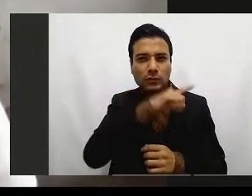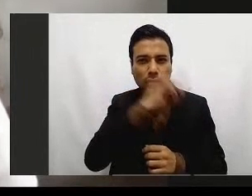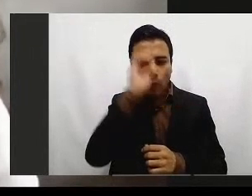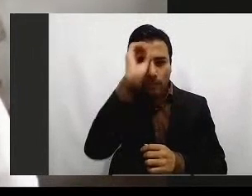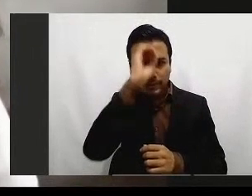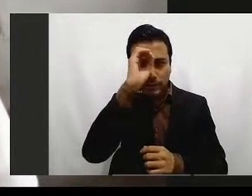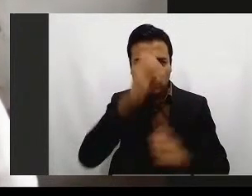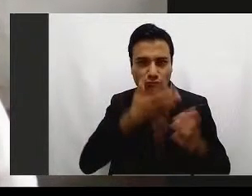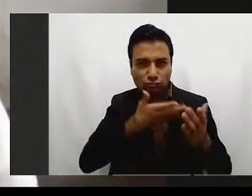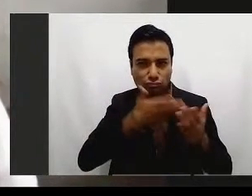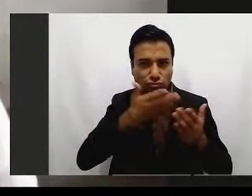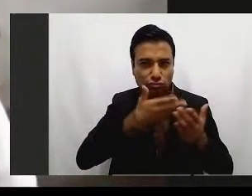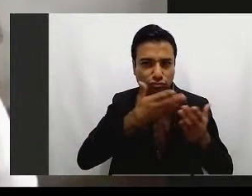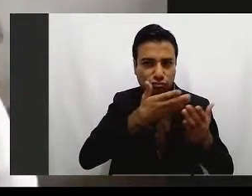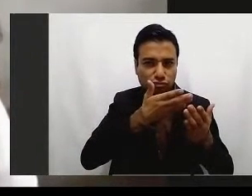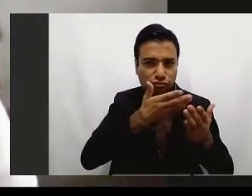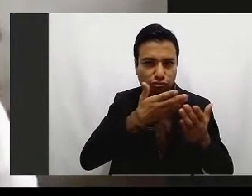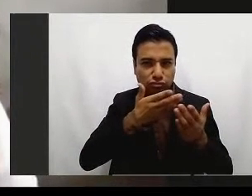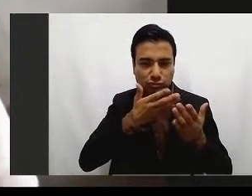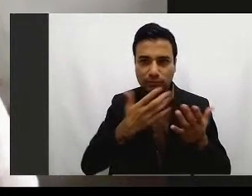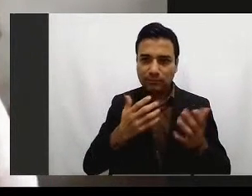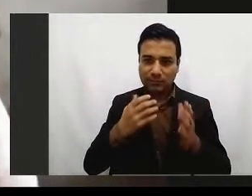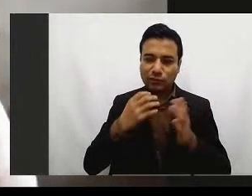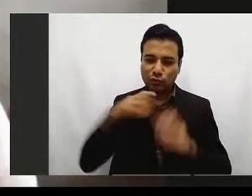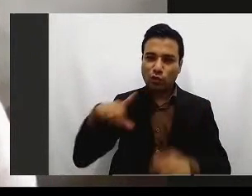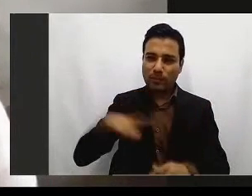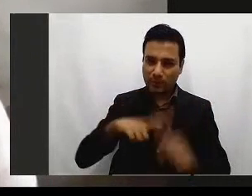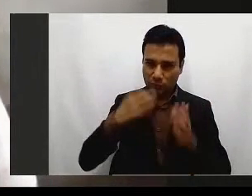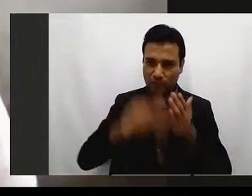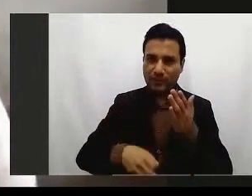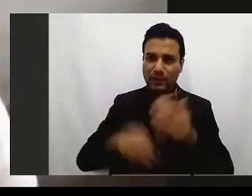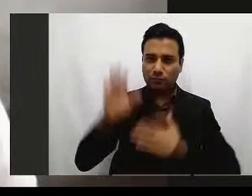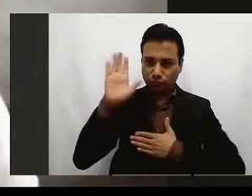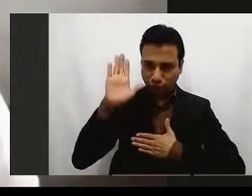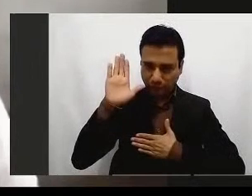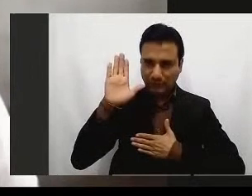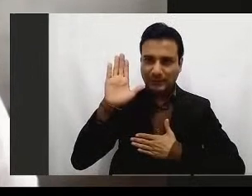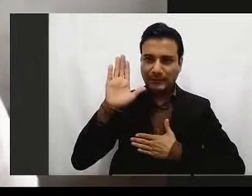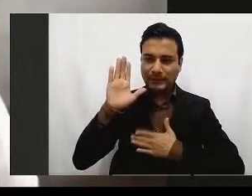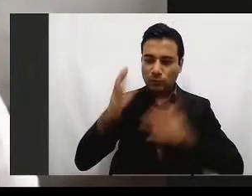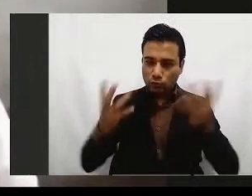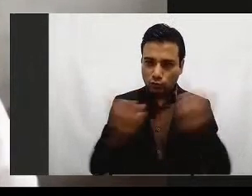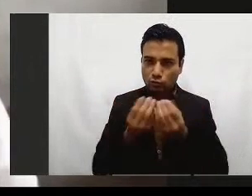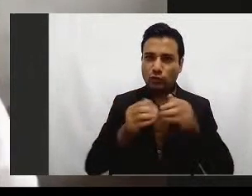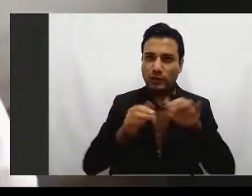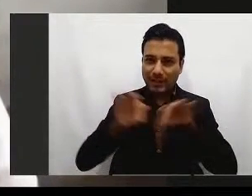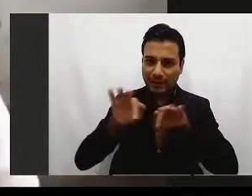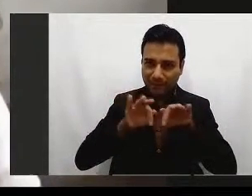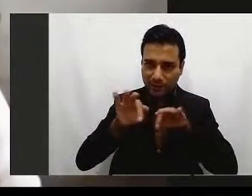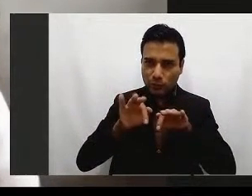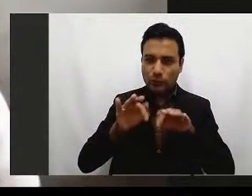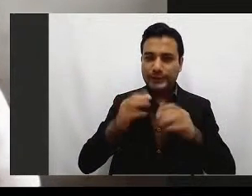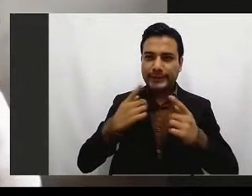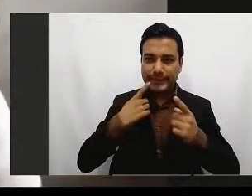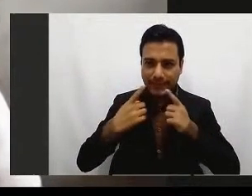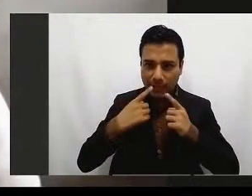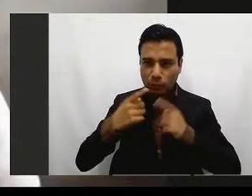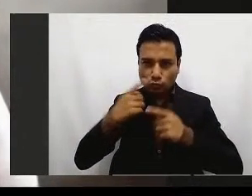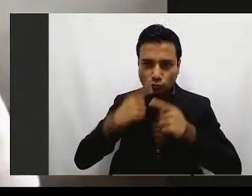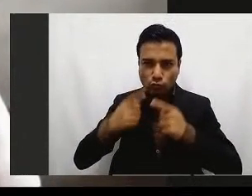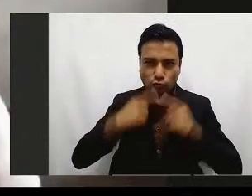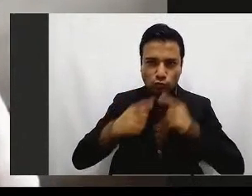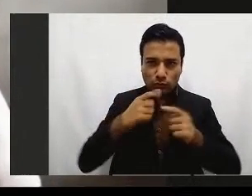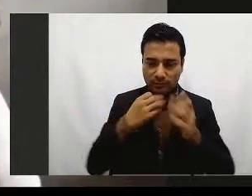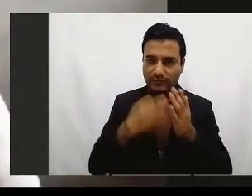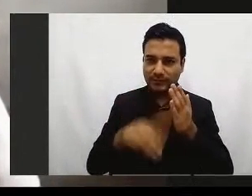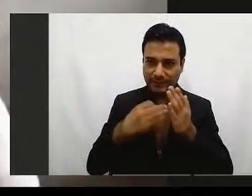manera rica, seria, comprometida, abierta al diálogo, no nada más en plebiscitos, ¿no? sino de verdad tomándose el tiempo para